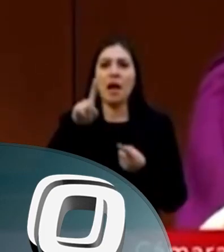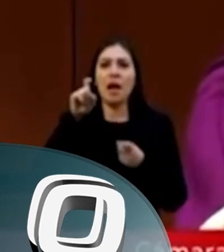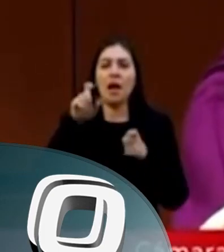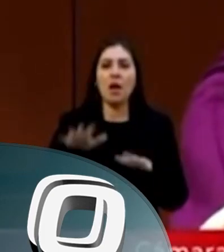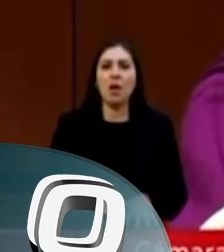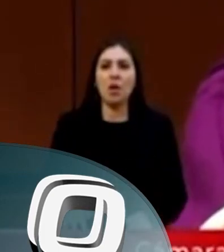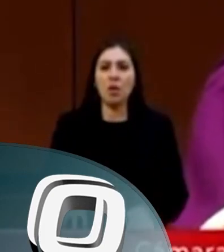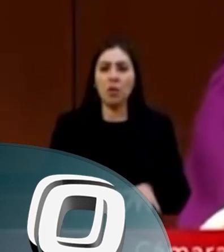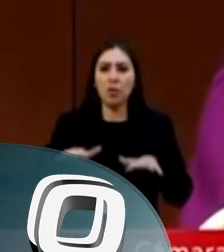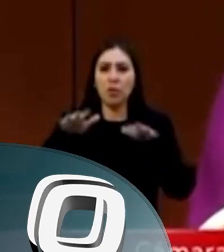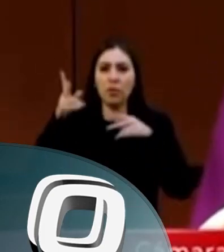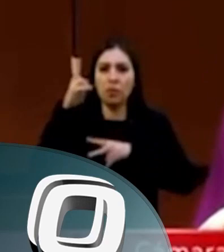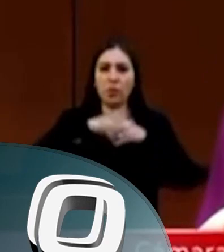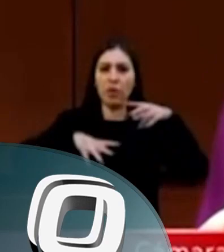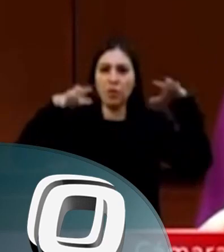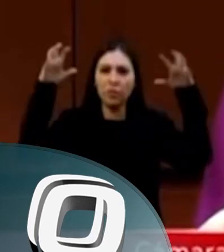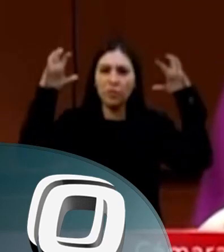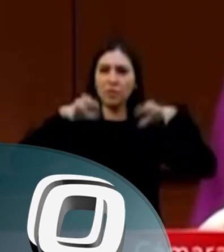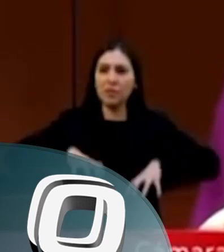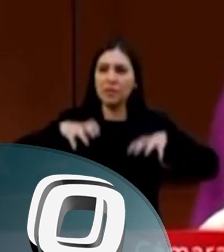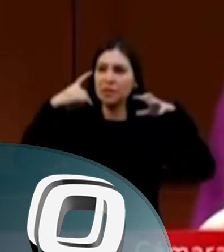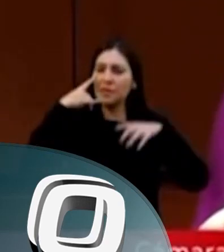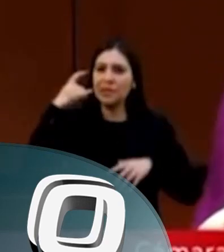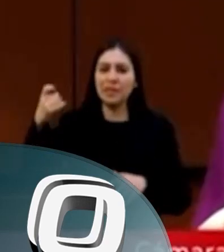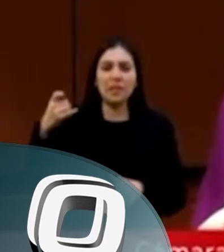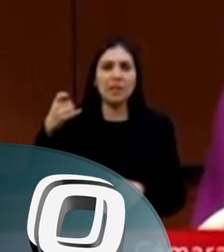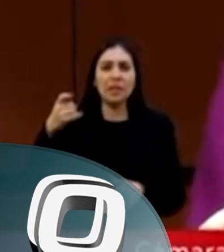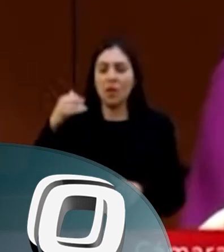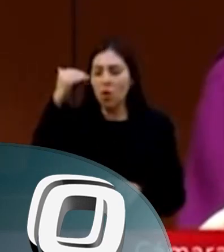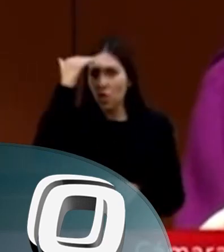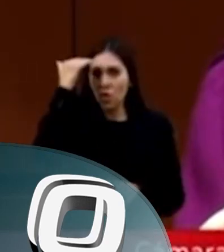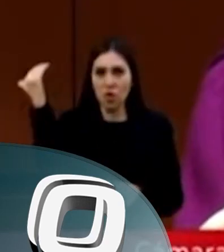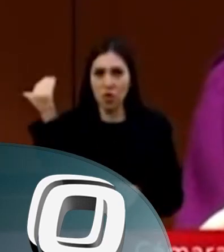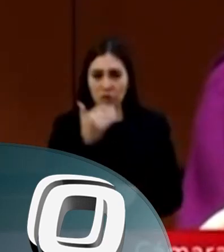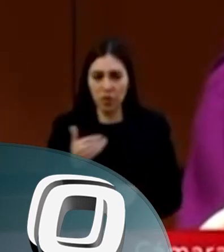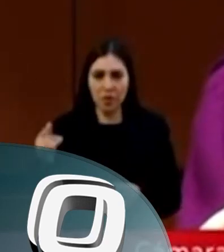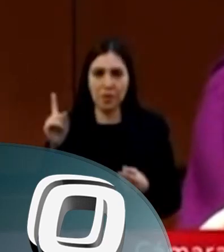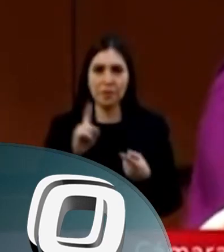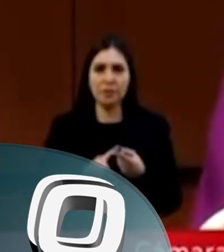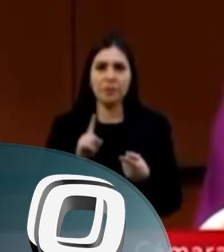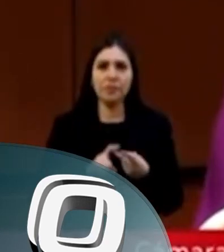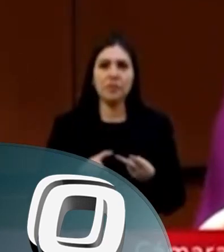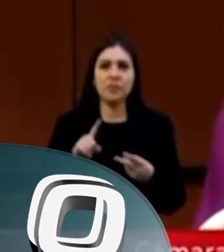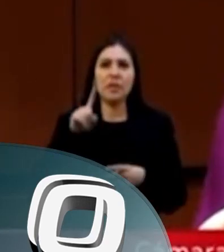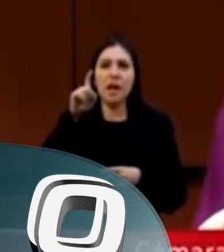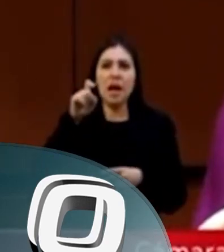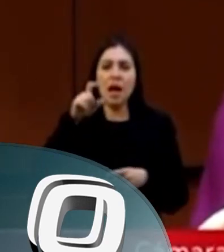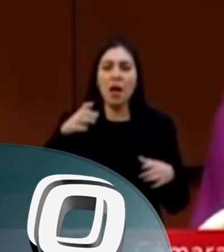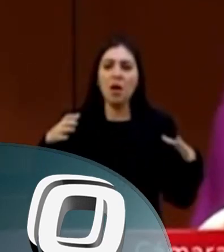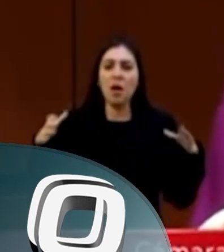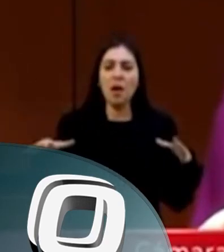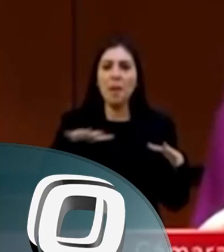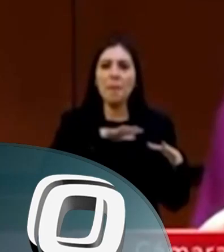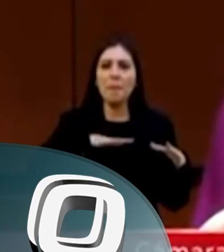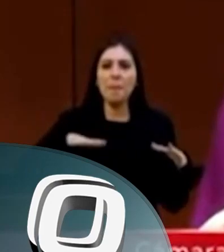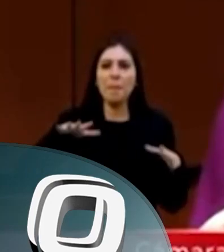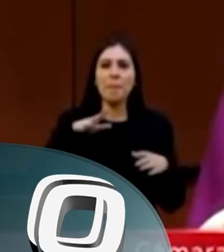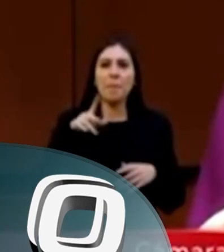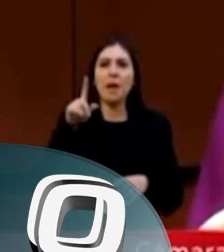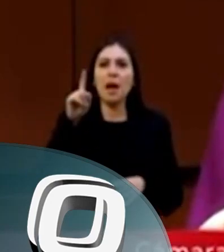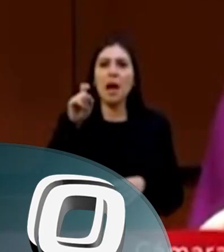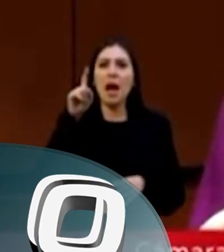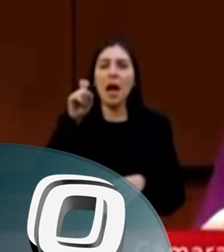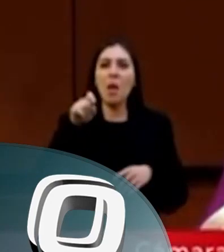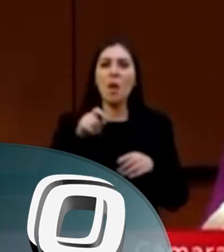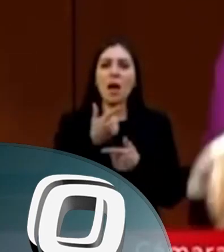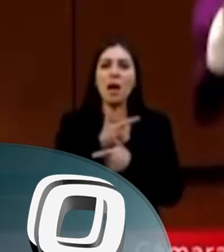inundaciones por lluvias atípicas terribles. La presa, no liberaron el